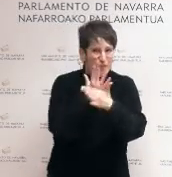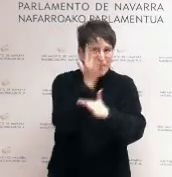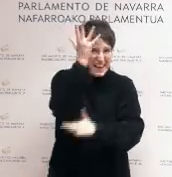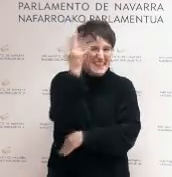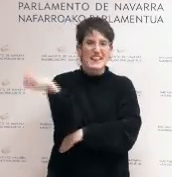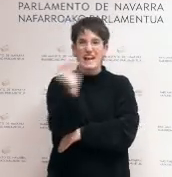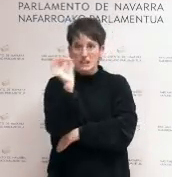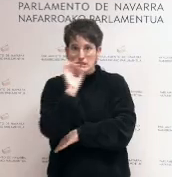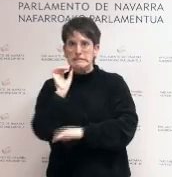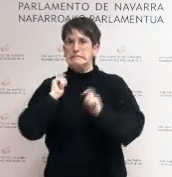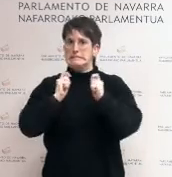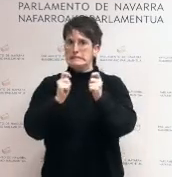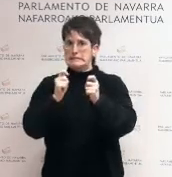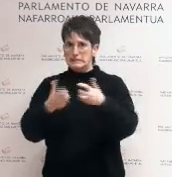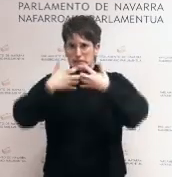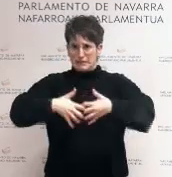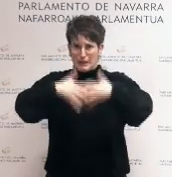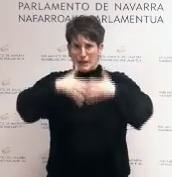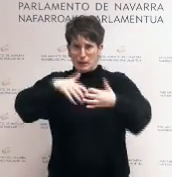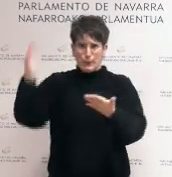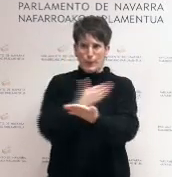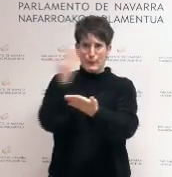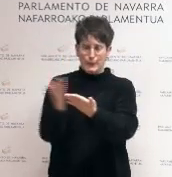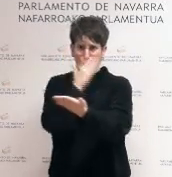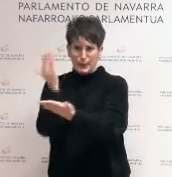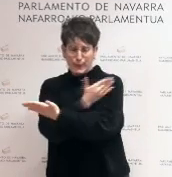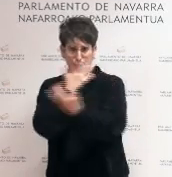industrial. Y mientras esto ocurre,